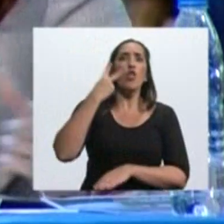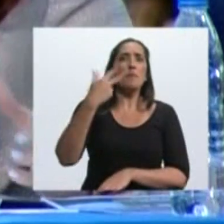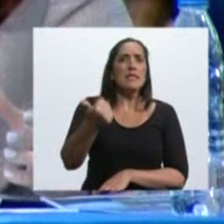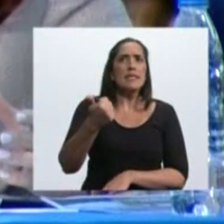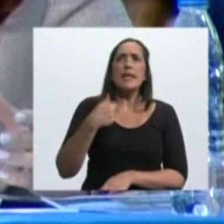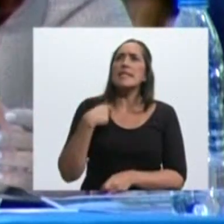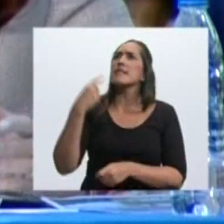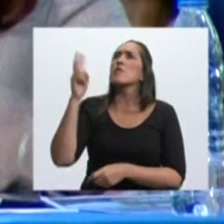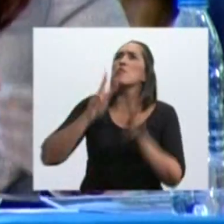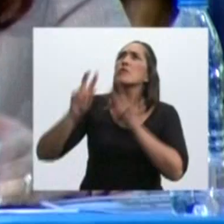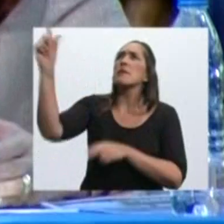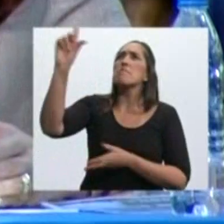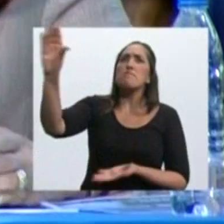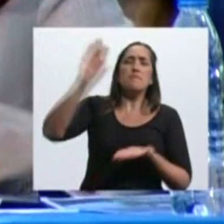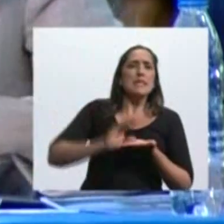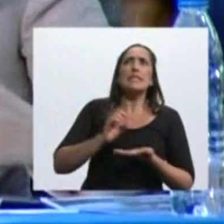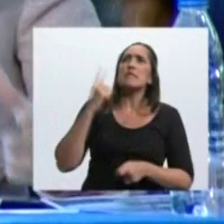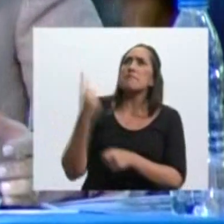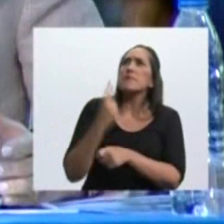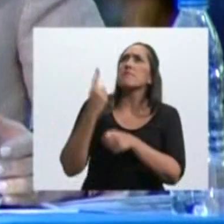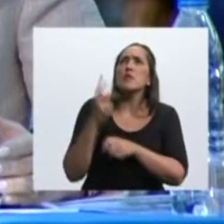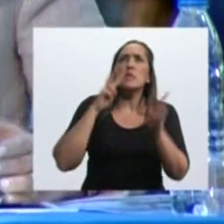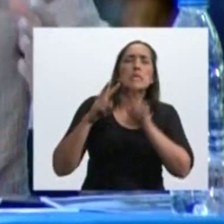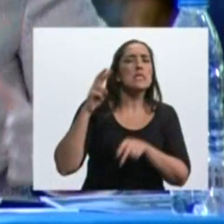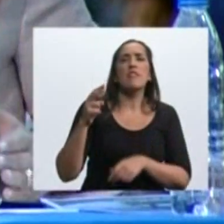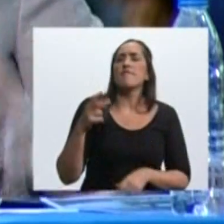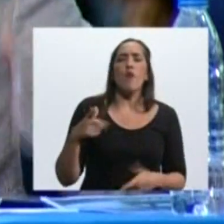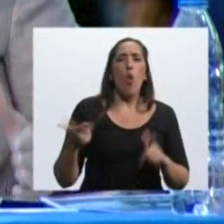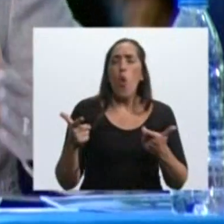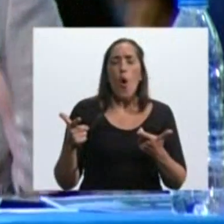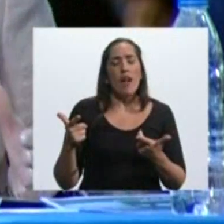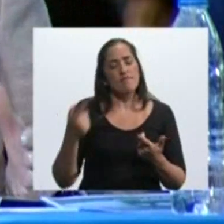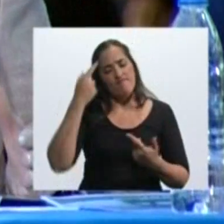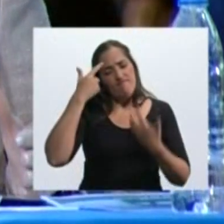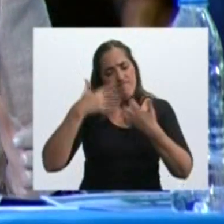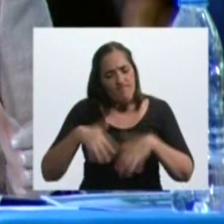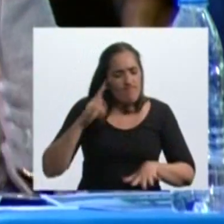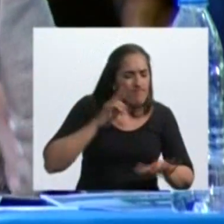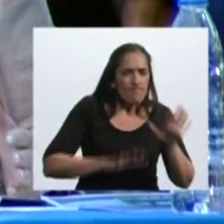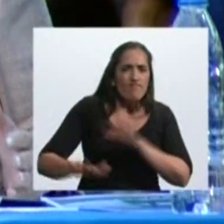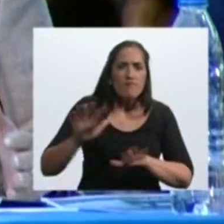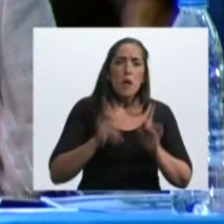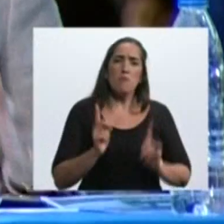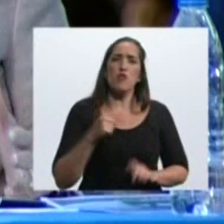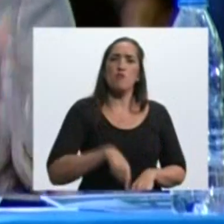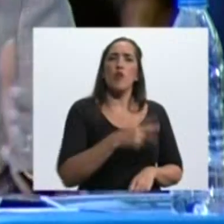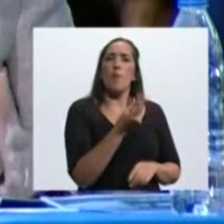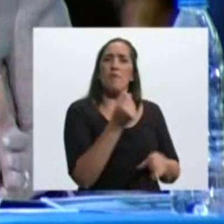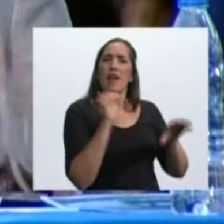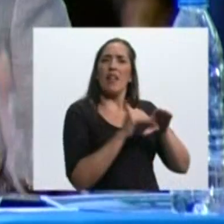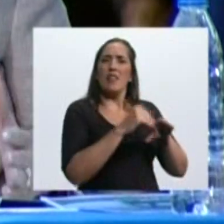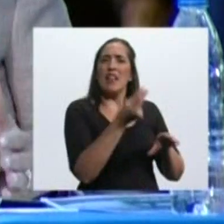financiamiento. Finalmente decidimos, ante la falta de financiamiento, hacerlo directamente del Tesoro Nacional.